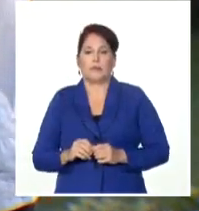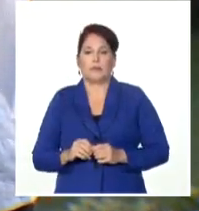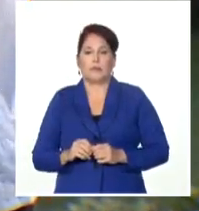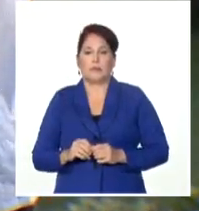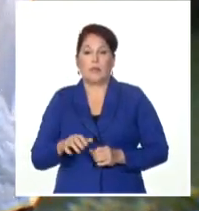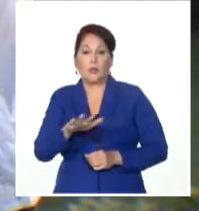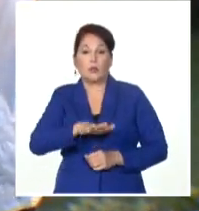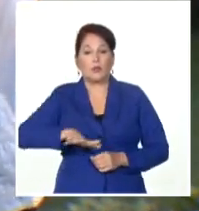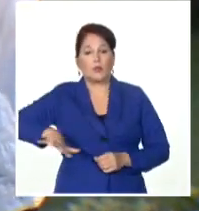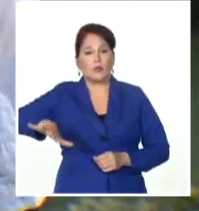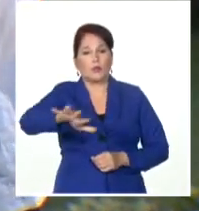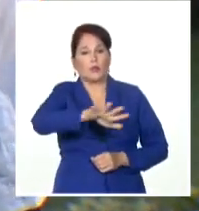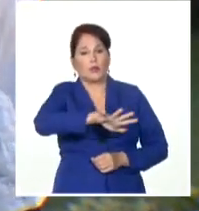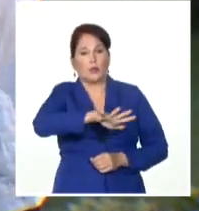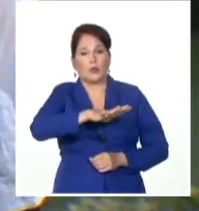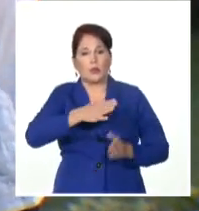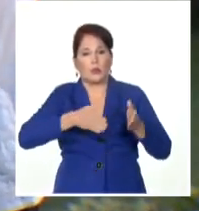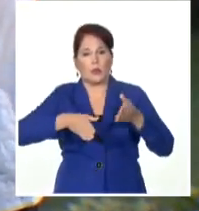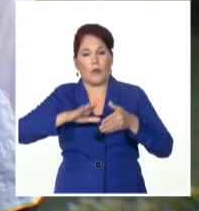Excelentísimos ministros.